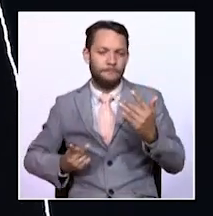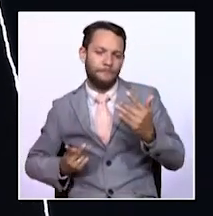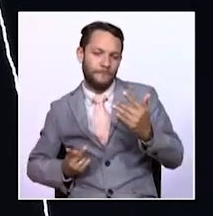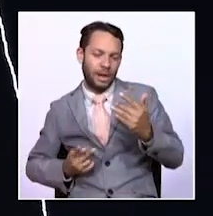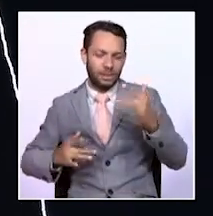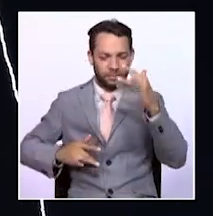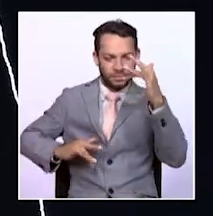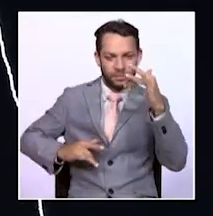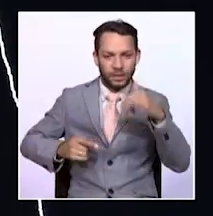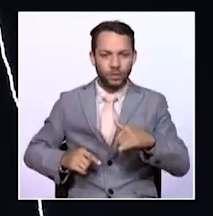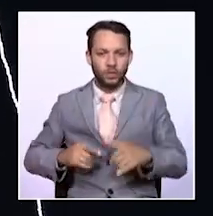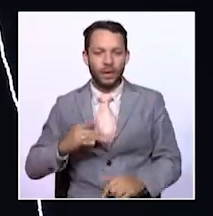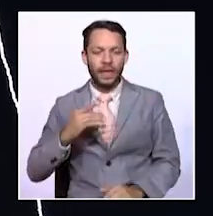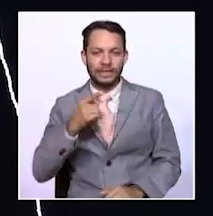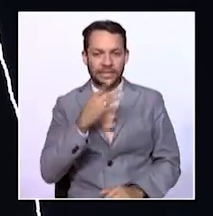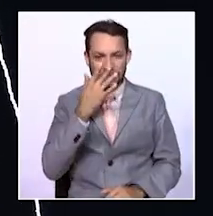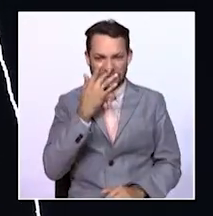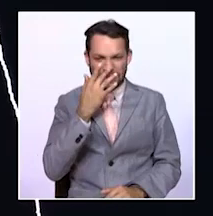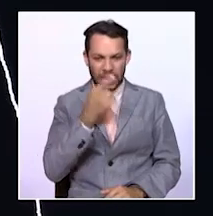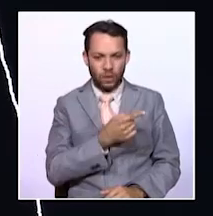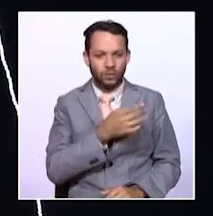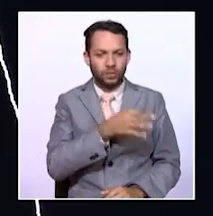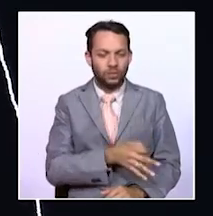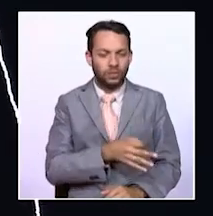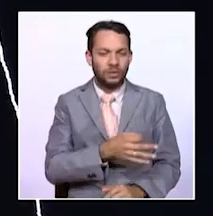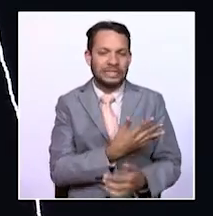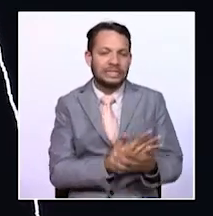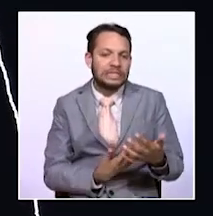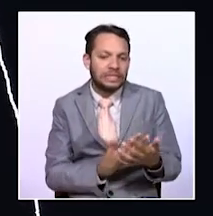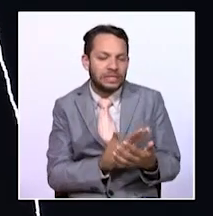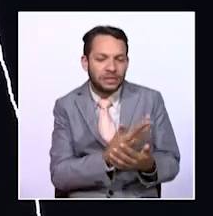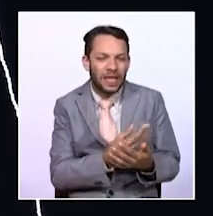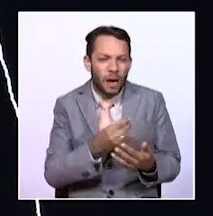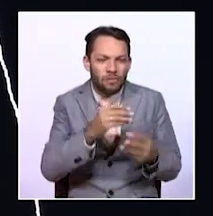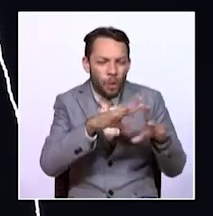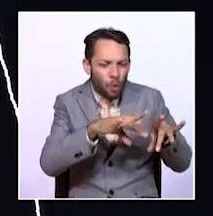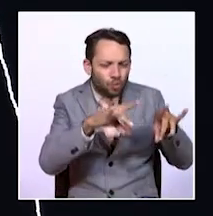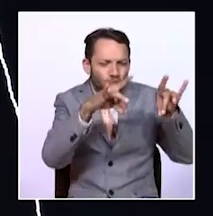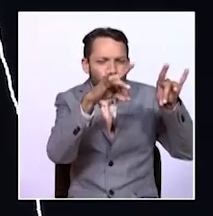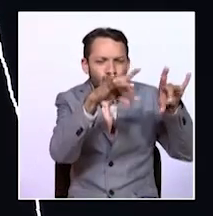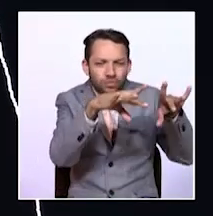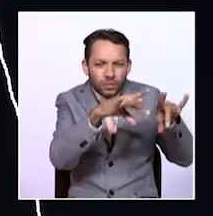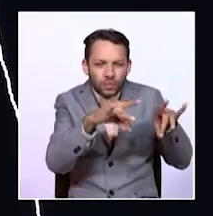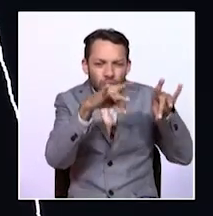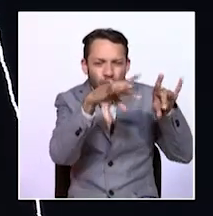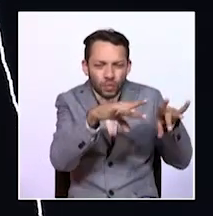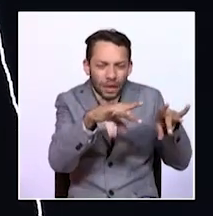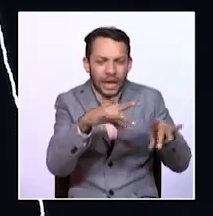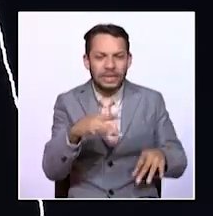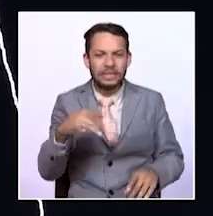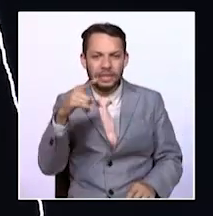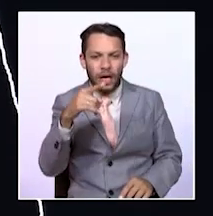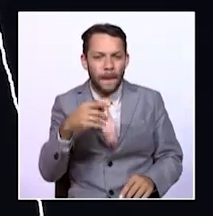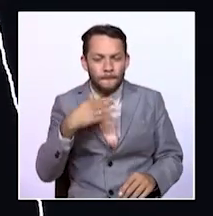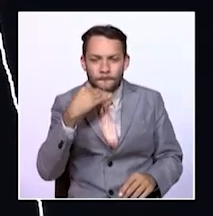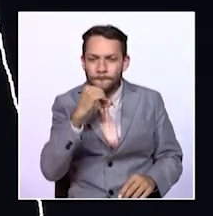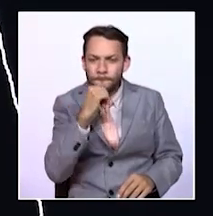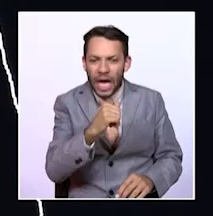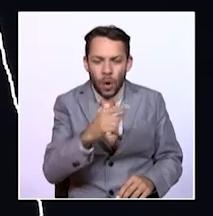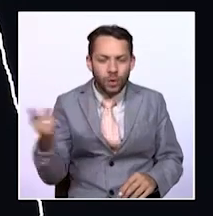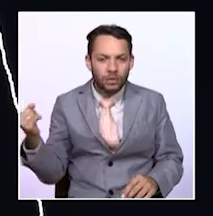ecografía es líquida. El líquido en general tiende a ser negro y la parte entre más sólido es, se ve más